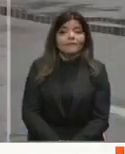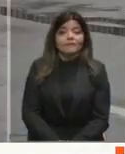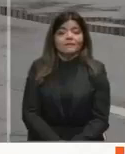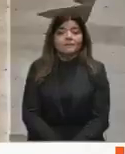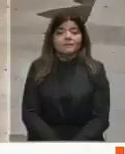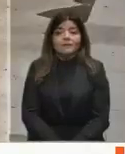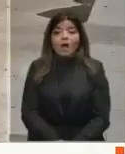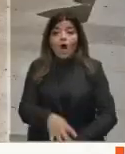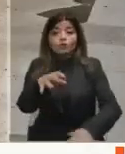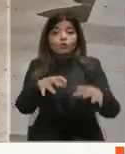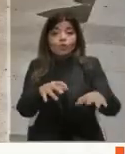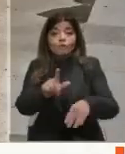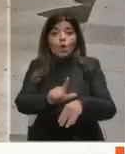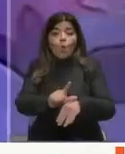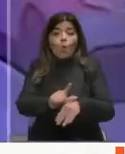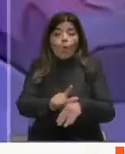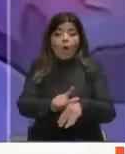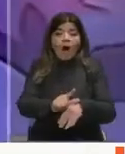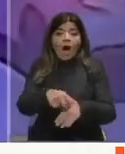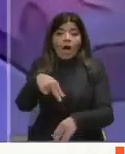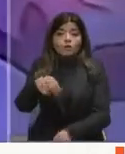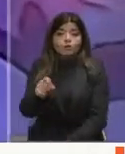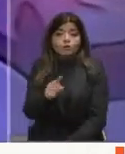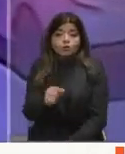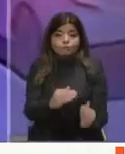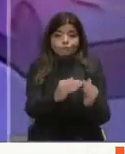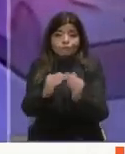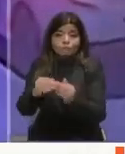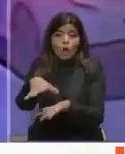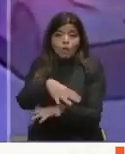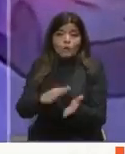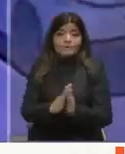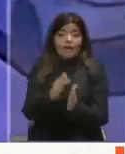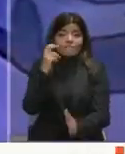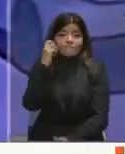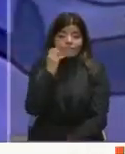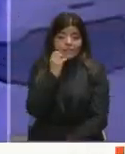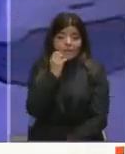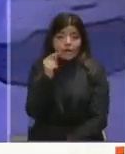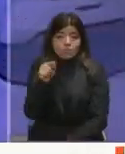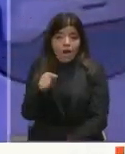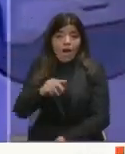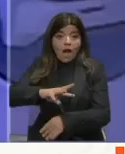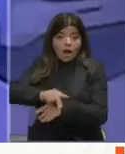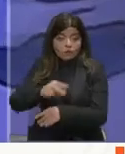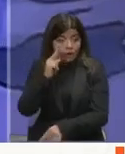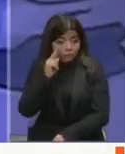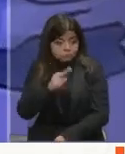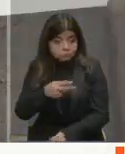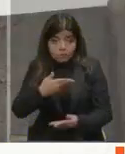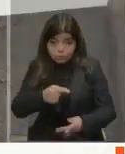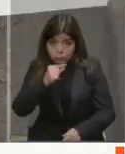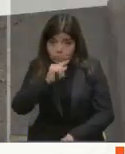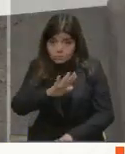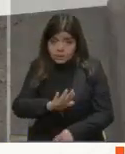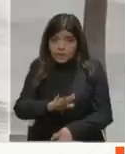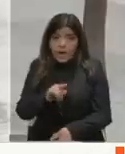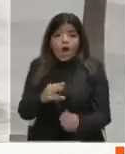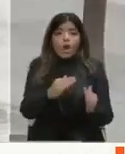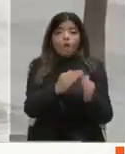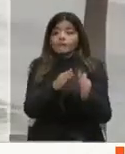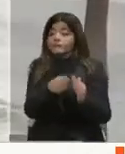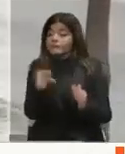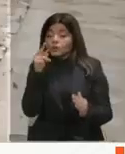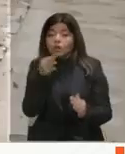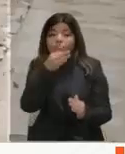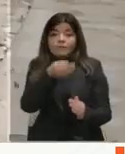Llueven faldeos de nos, un sector de condominios en San Bernardo. Aquí fue el robo que acabamos de revisar. Los vecinos dicen que